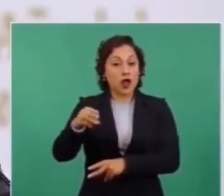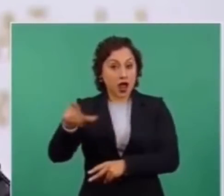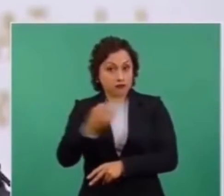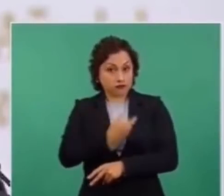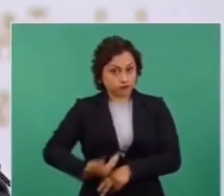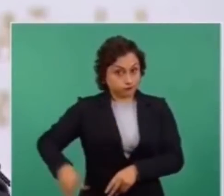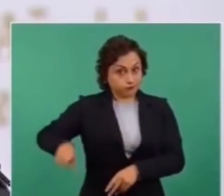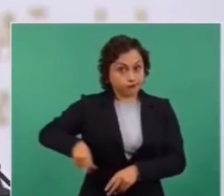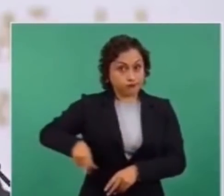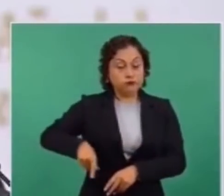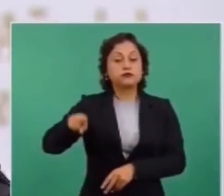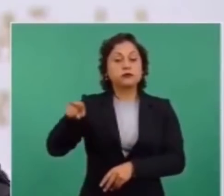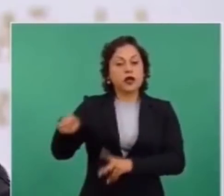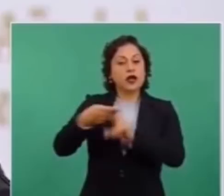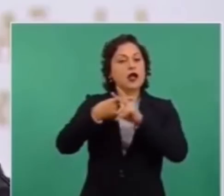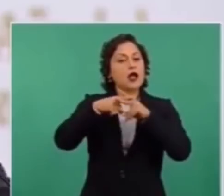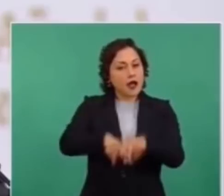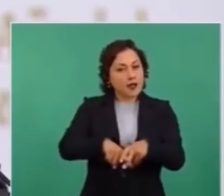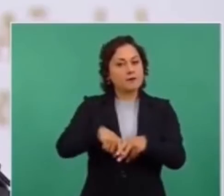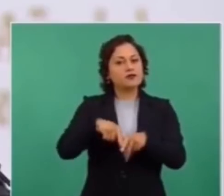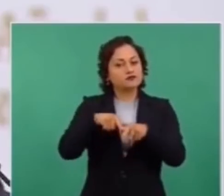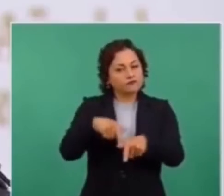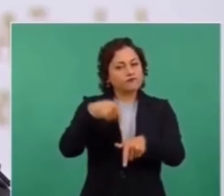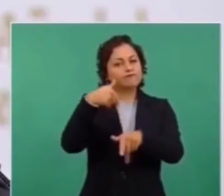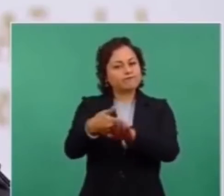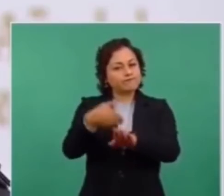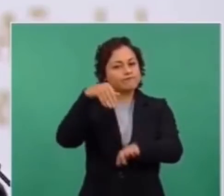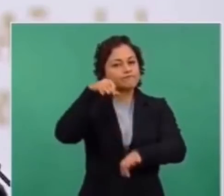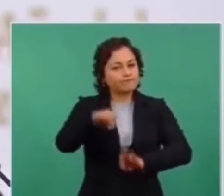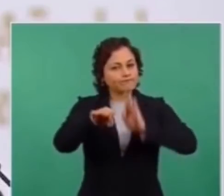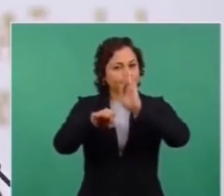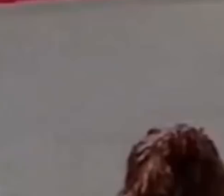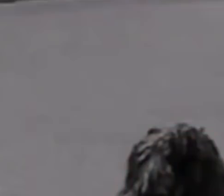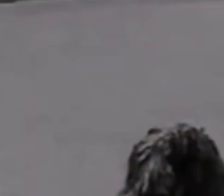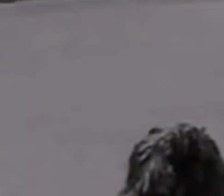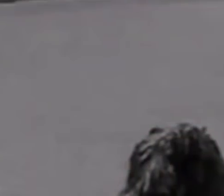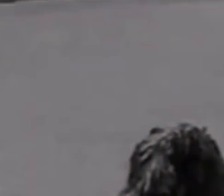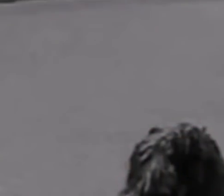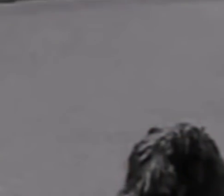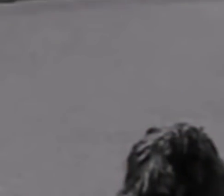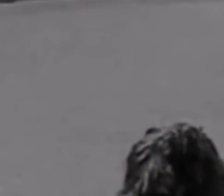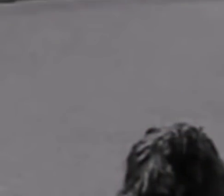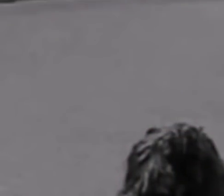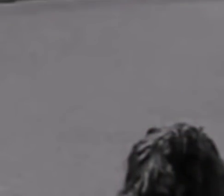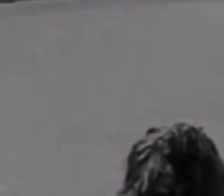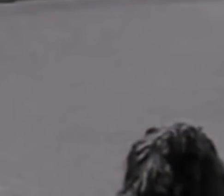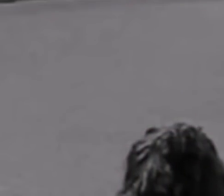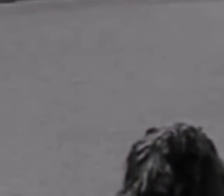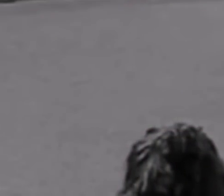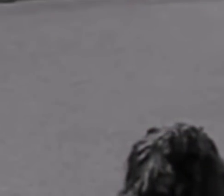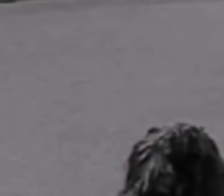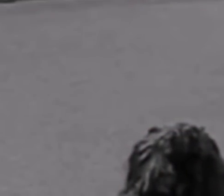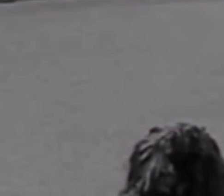se ha dedicado a desprestigiar al gobierno de y atacar directamente al presidente lópez obrador cabe mencionar que el sitio